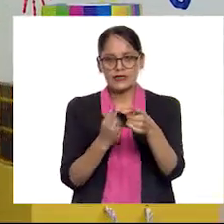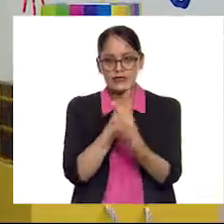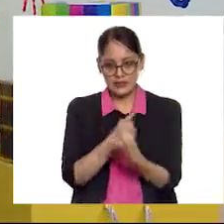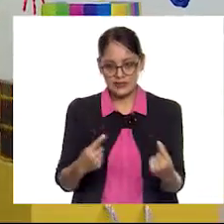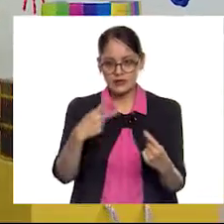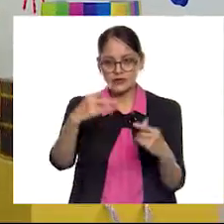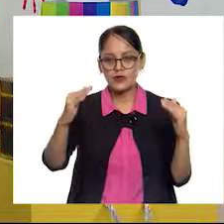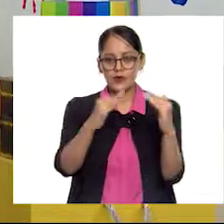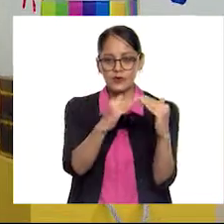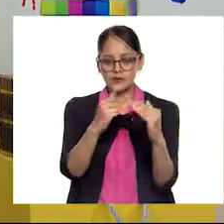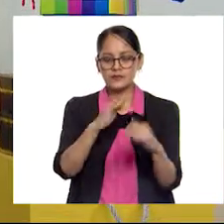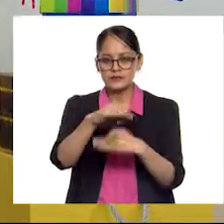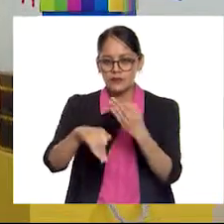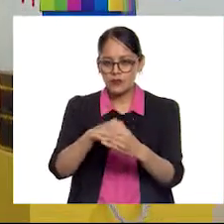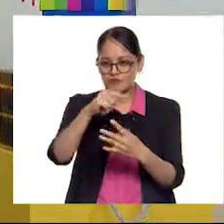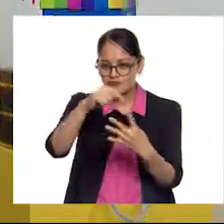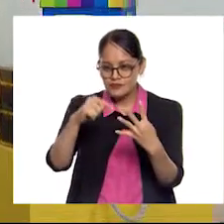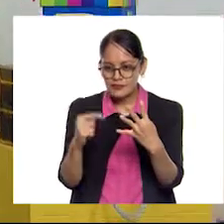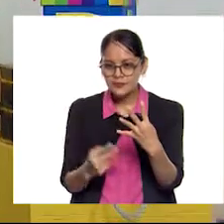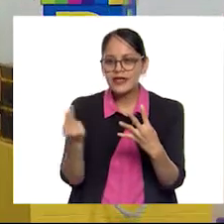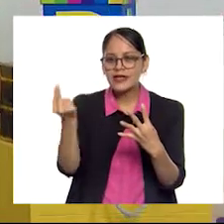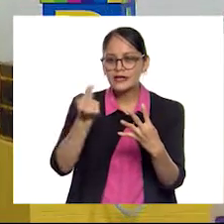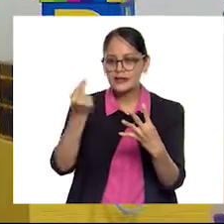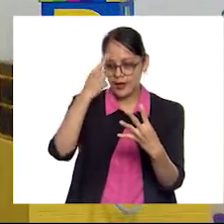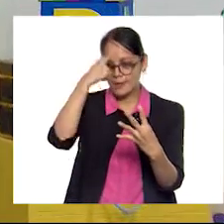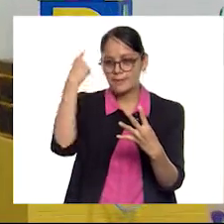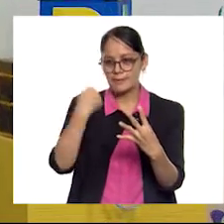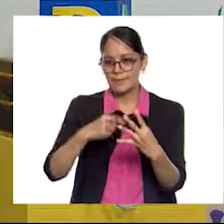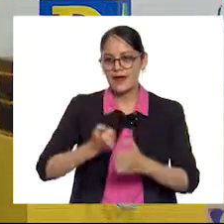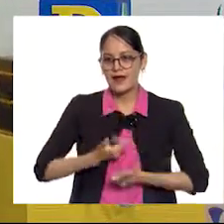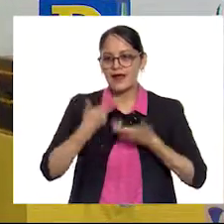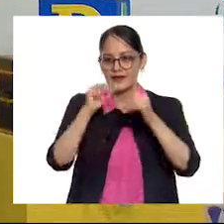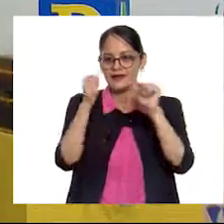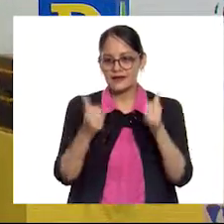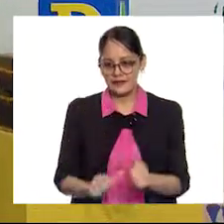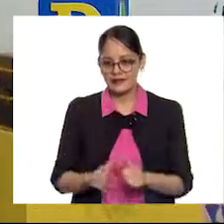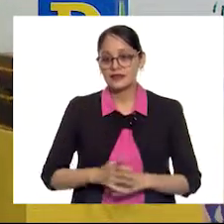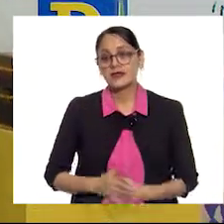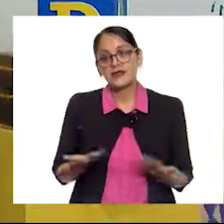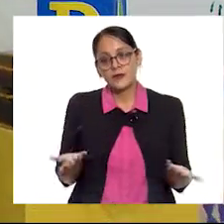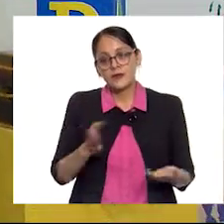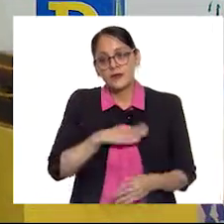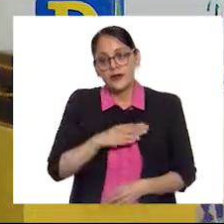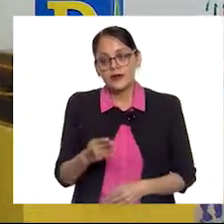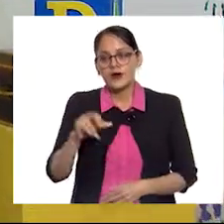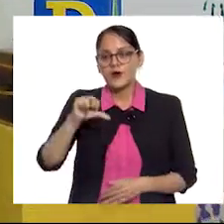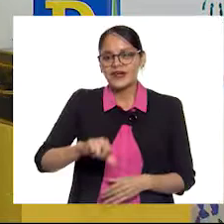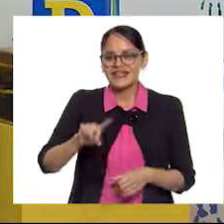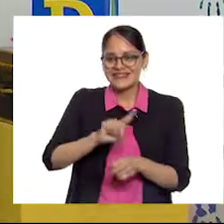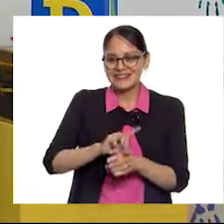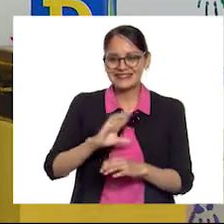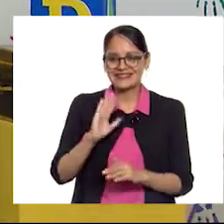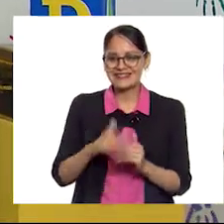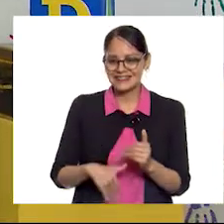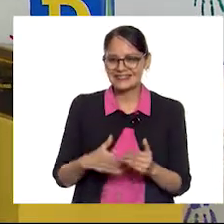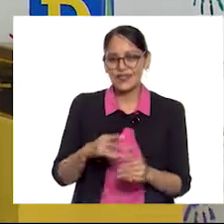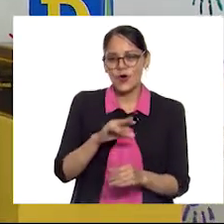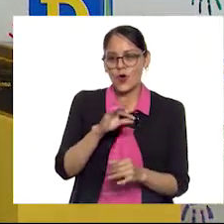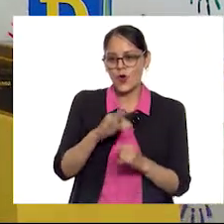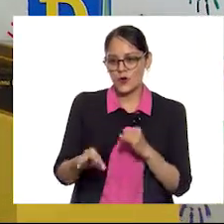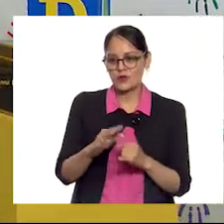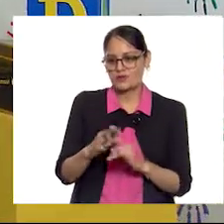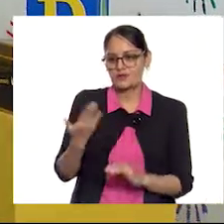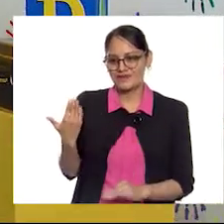hayan identificado todos esos elementos necesarios para poder llevar a cabo un performance. Y bueno, el día de hoy llevamos aquí el último